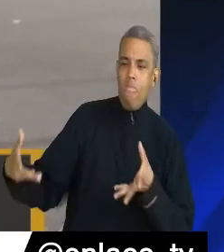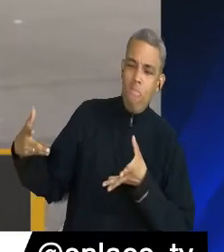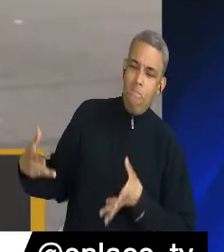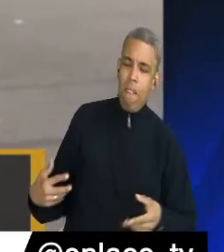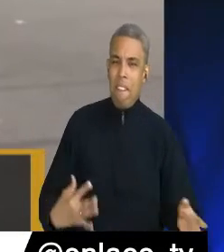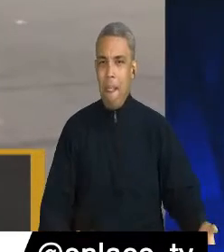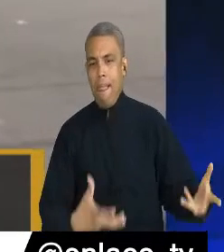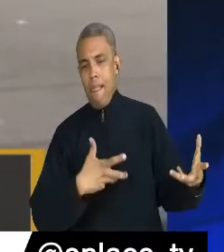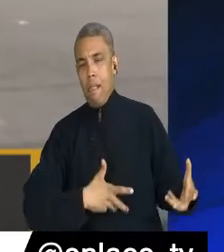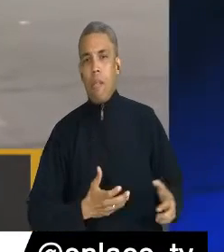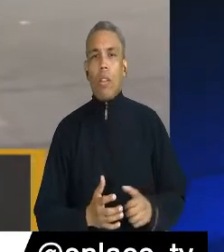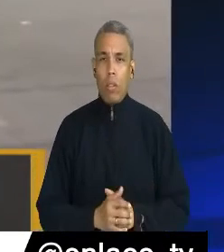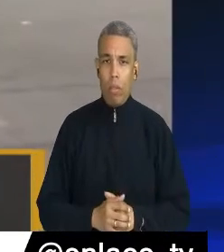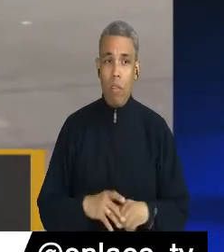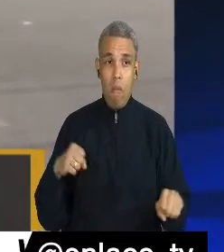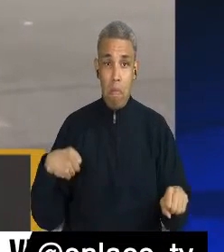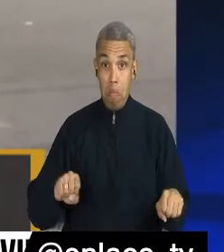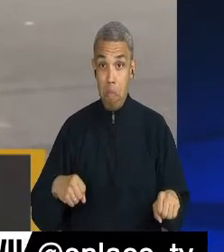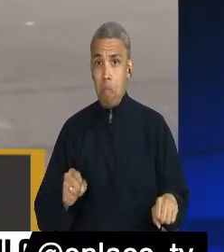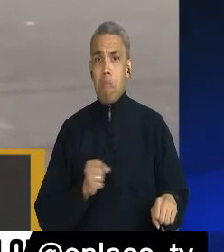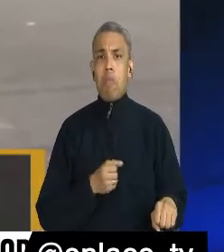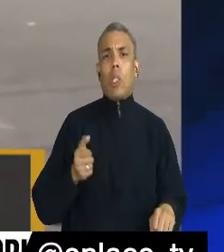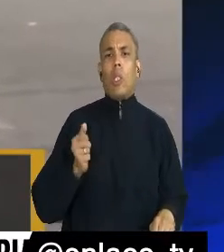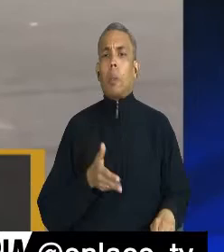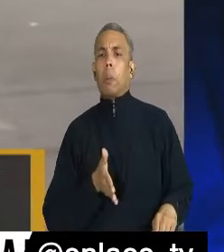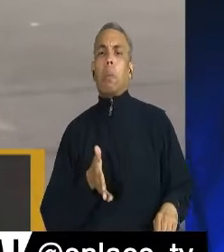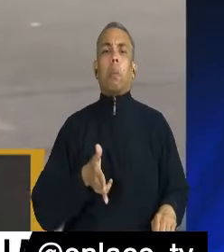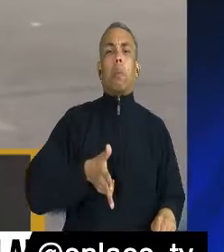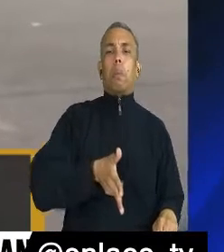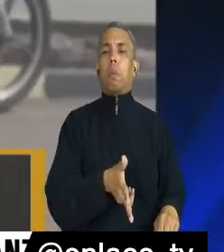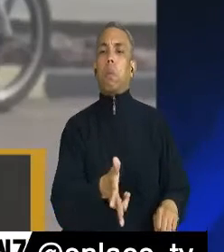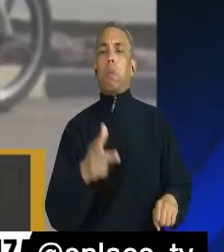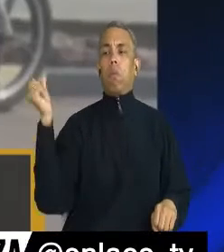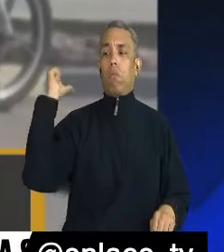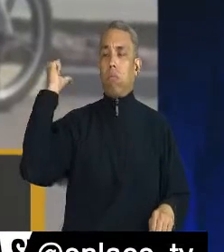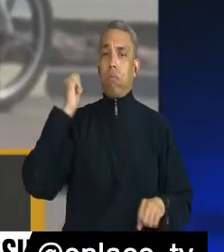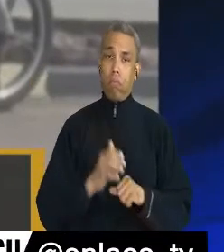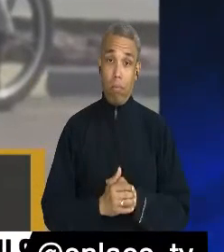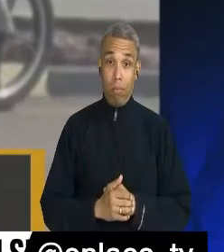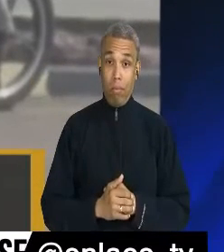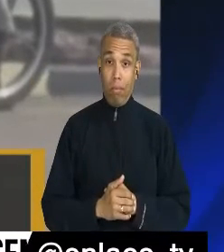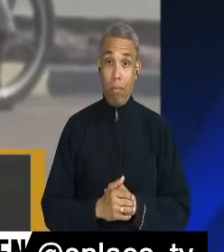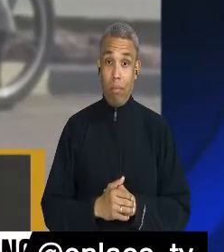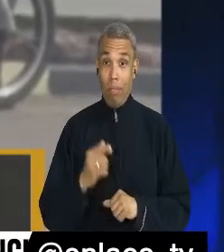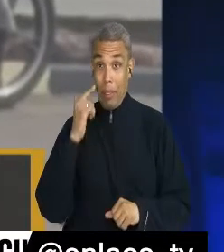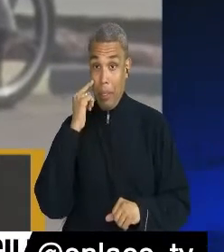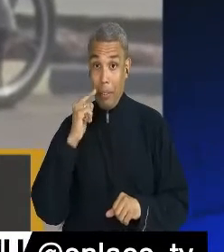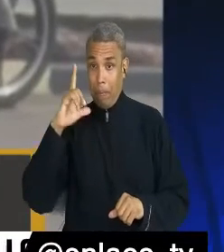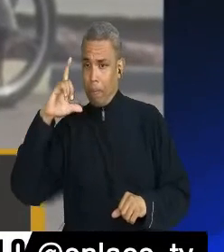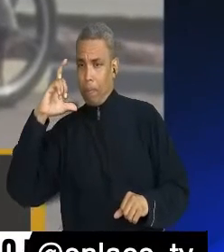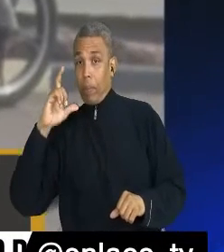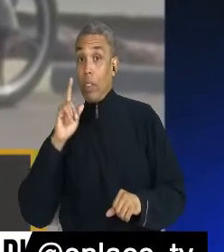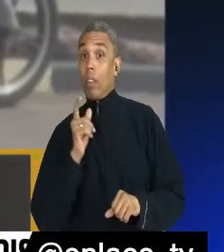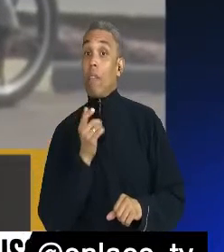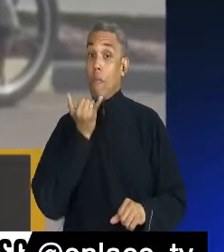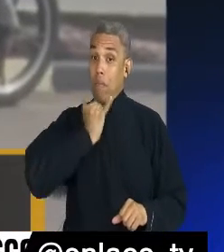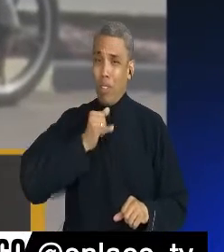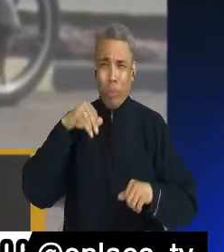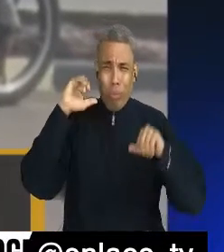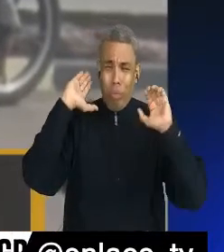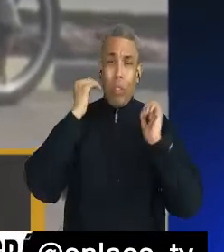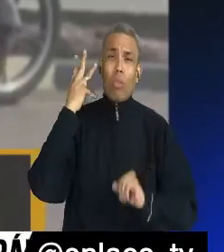el conductor recorre gran parte de la ciudad con este bulto en la parte trasera según la denuncia esta conducta es diaria ya que el